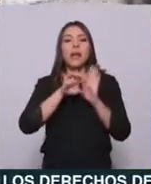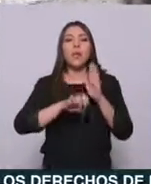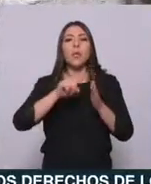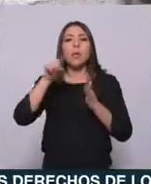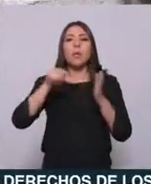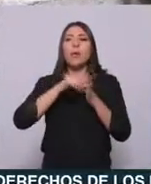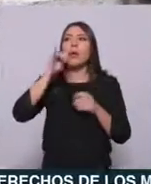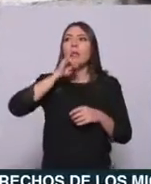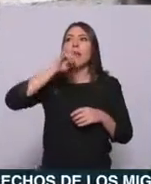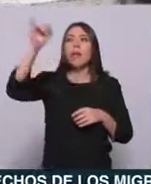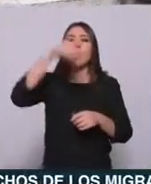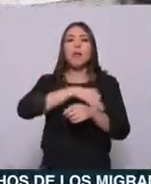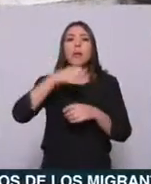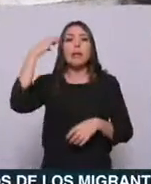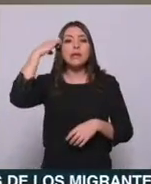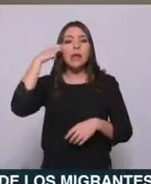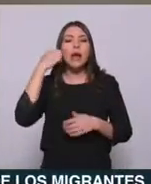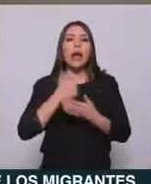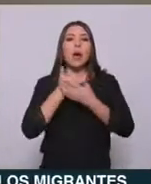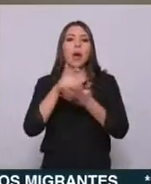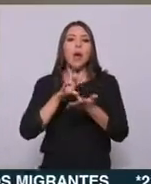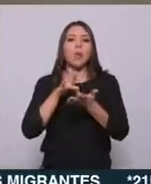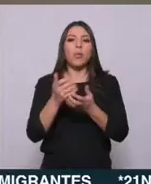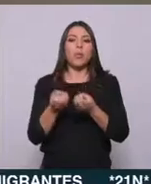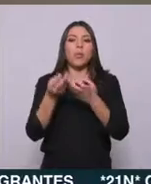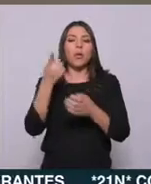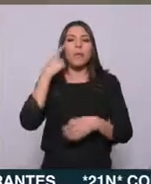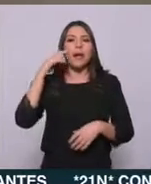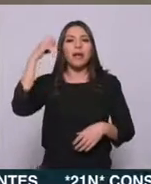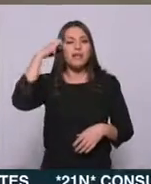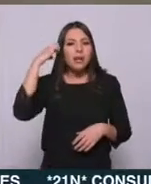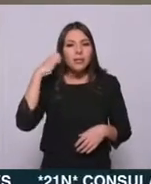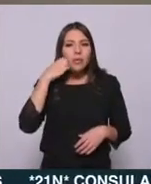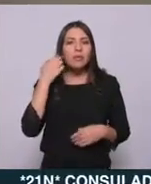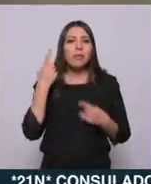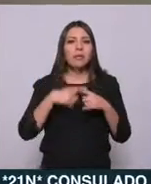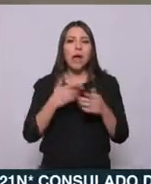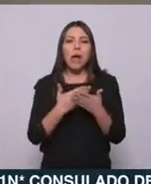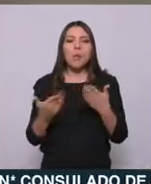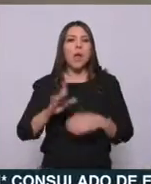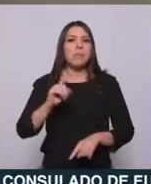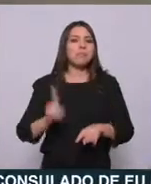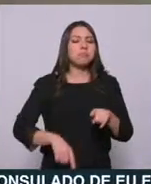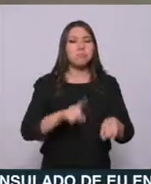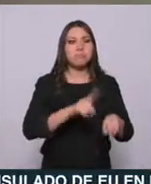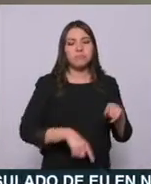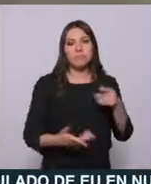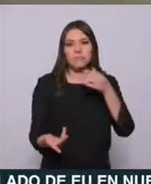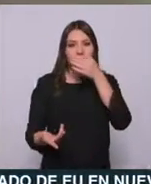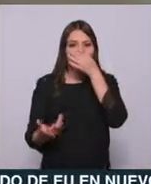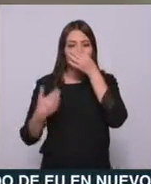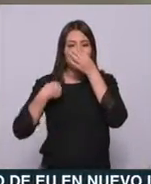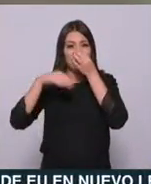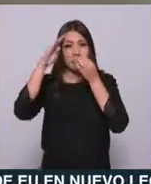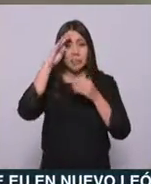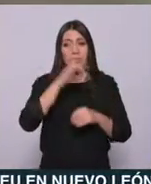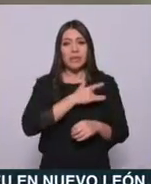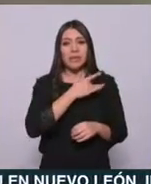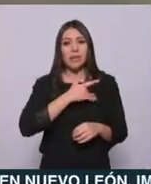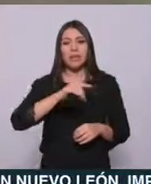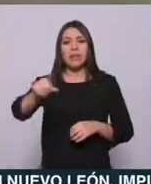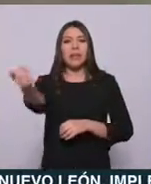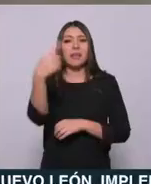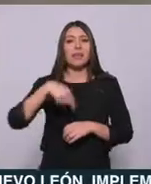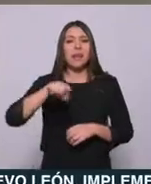lugar lejos de su familia, que hoy ya no lo tienen, en fin, y creo que hay que resolverlo. A mí me parece que no abona en nada